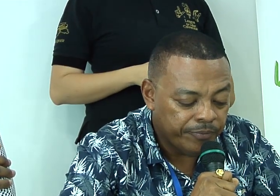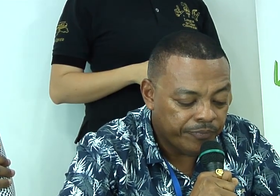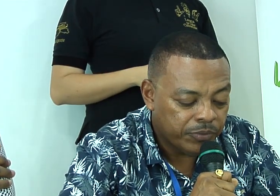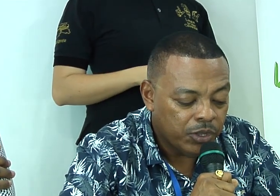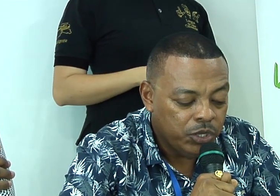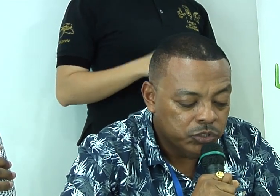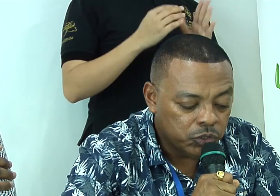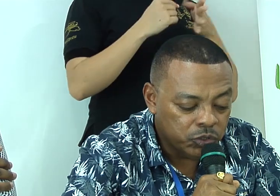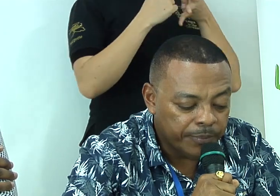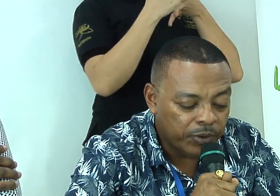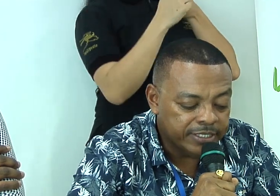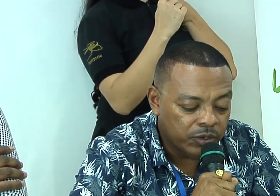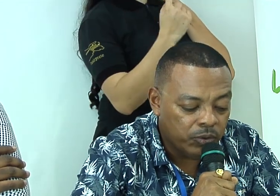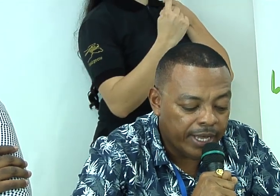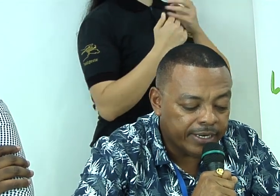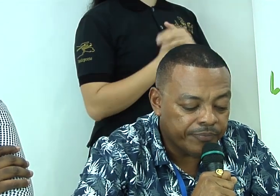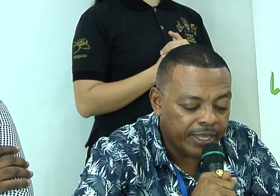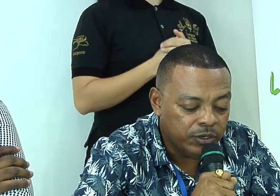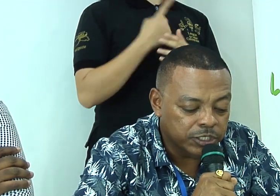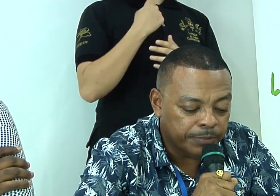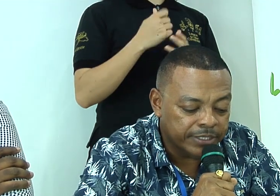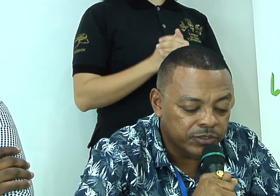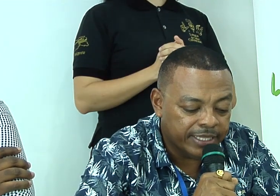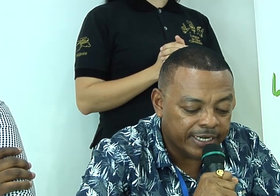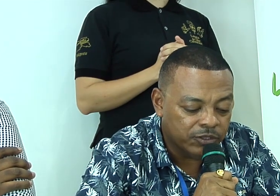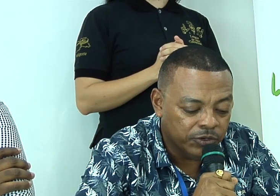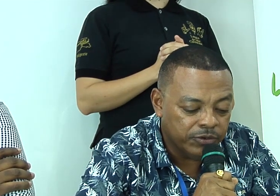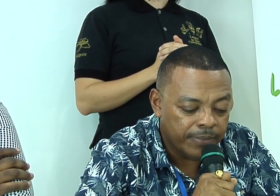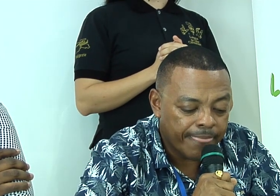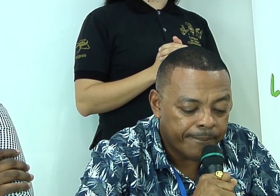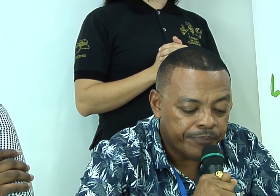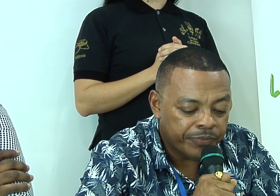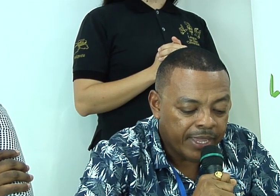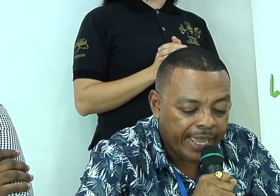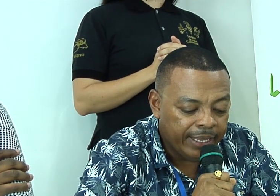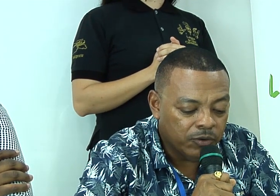primero. Solo se podrán circular en los espacios del territorio